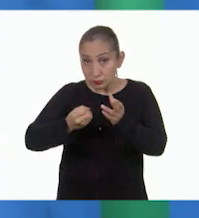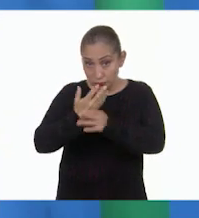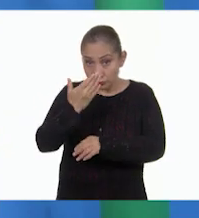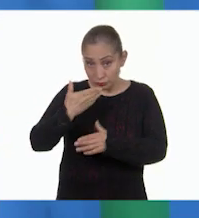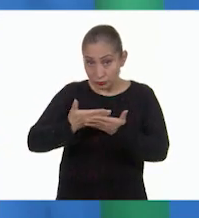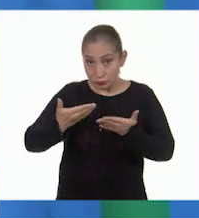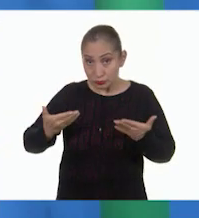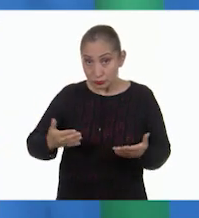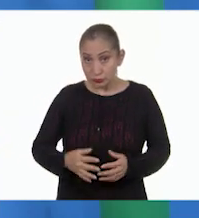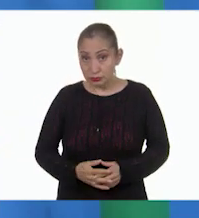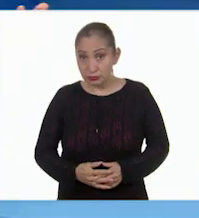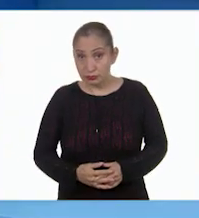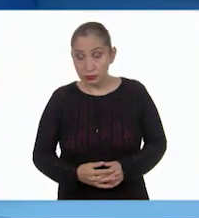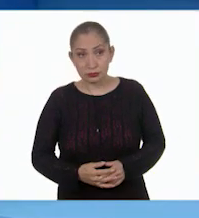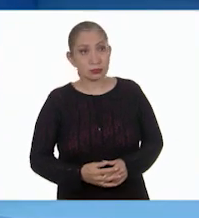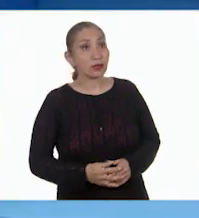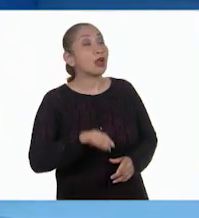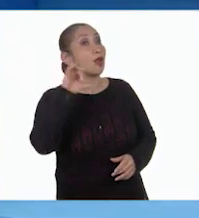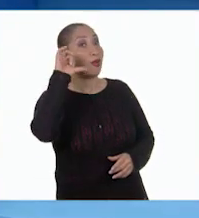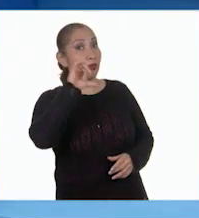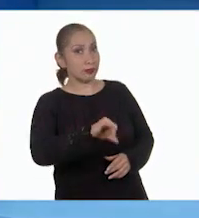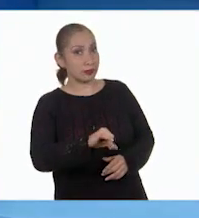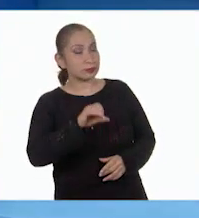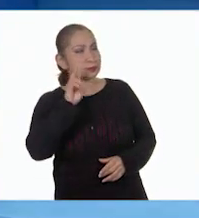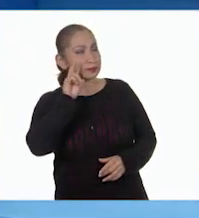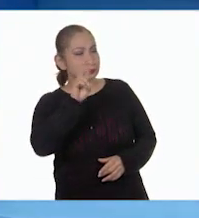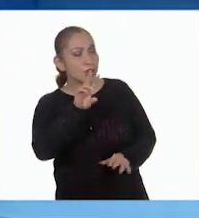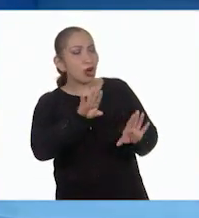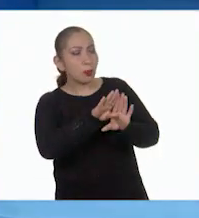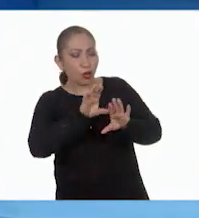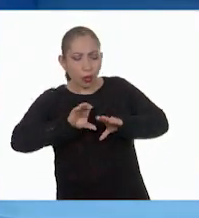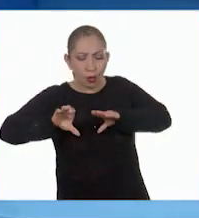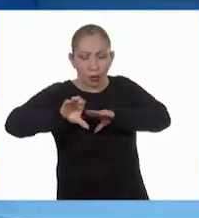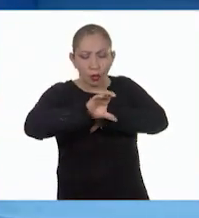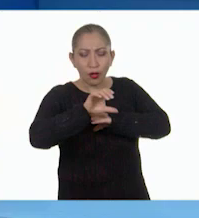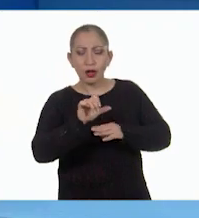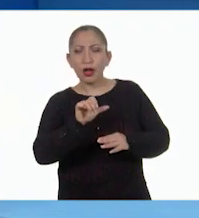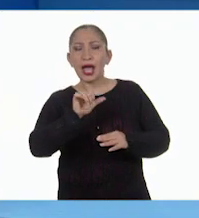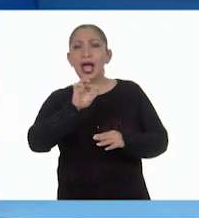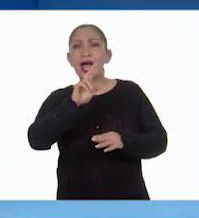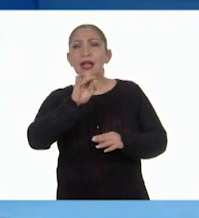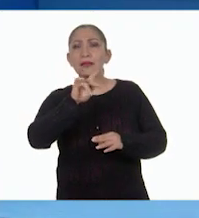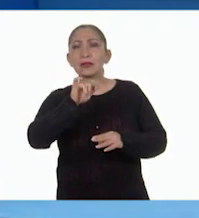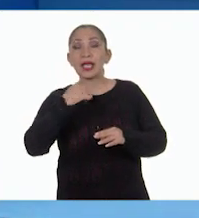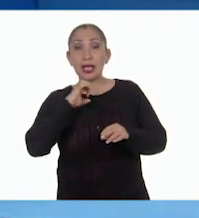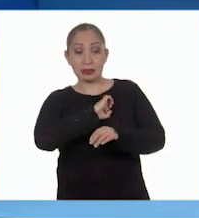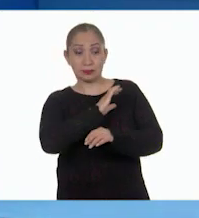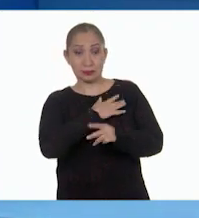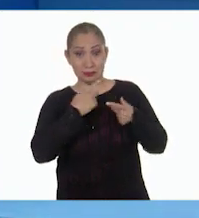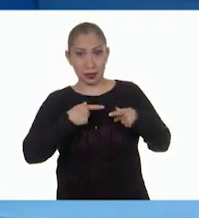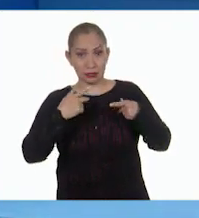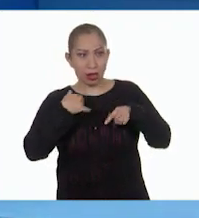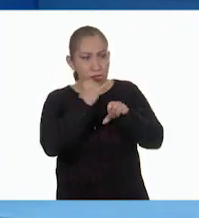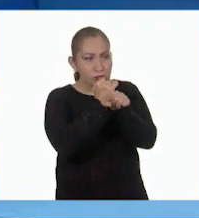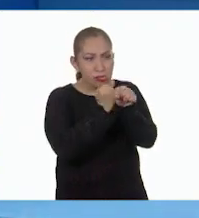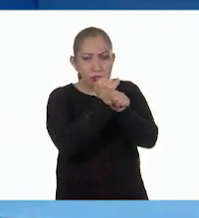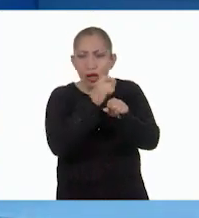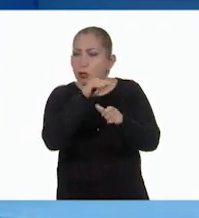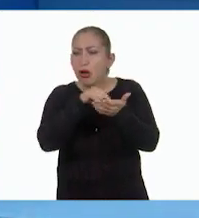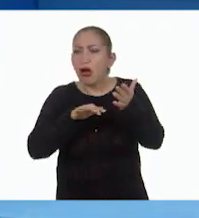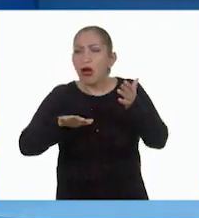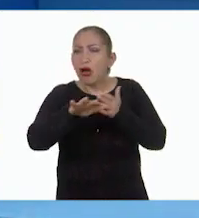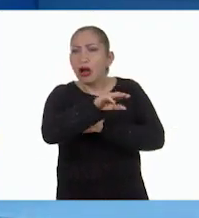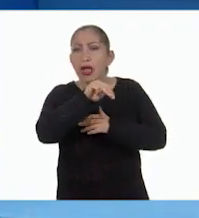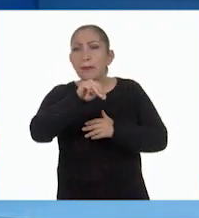de esta vez. Hoy veremos cómo desde el Caribe comenzaron a explorar los españoles la región de Mesoamérica, es